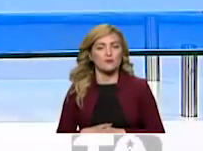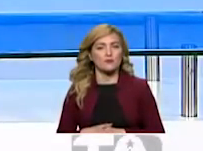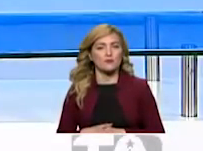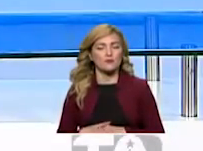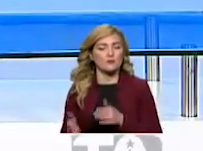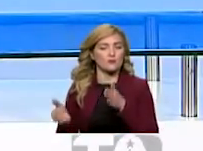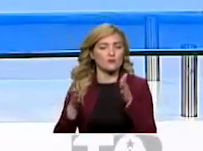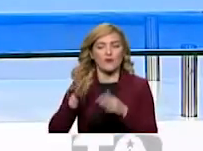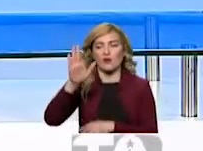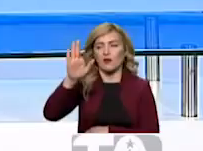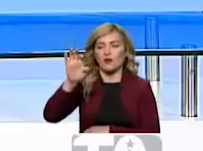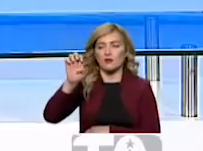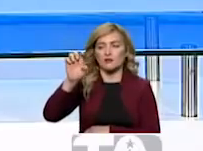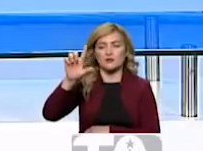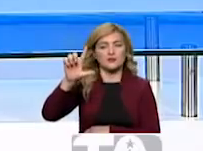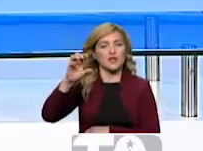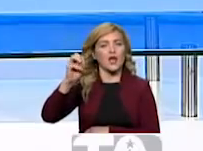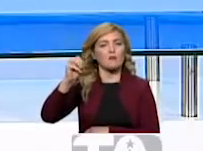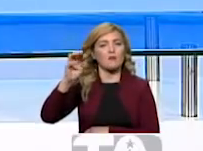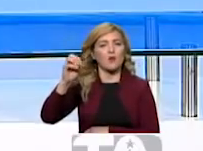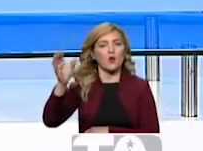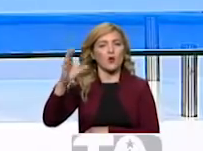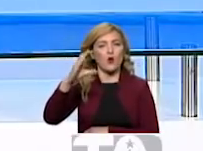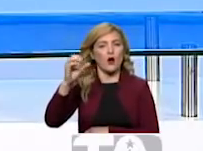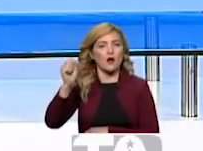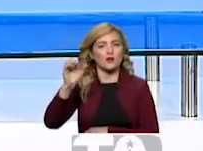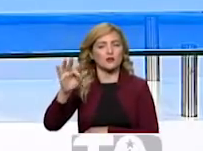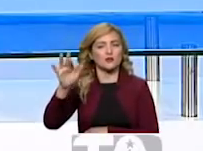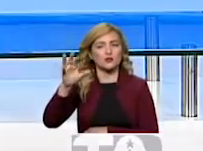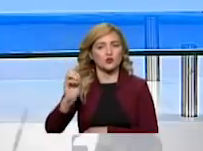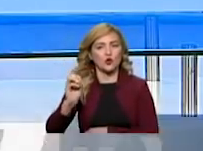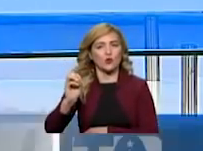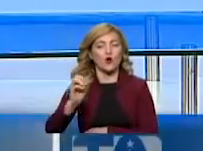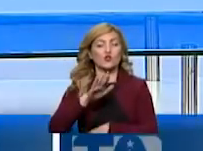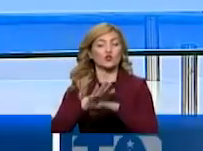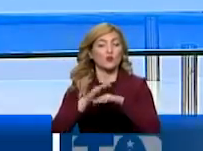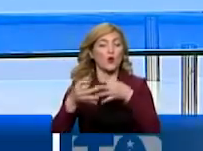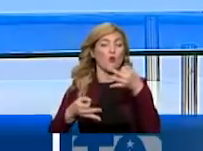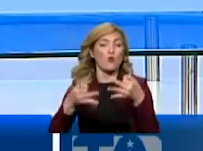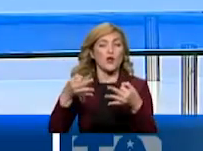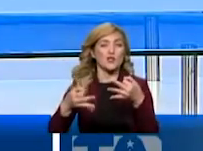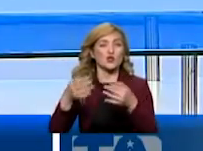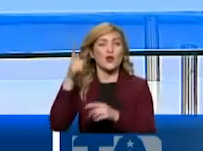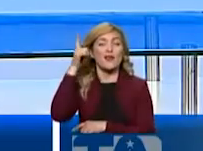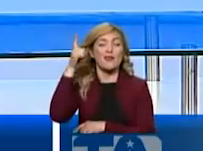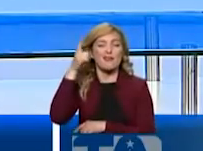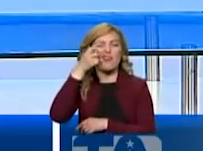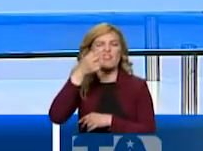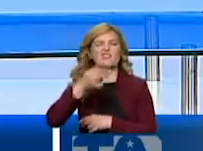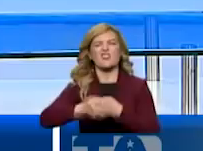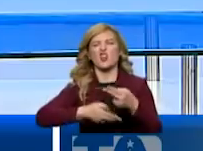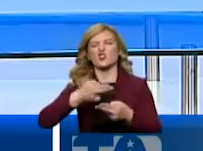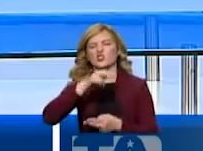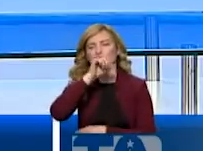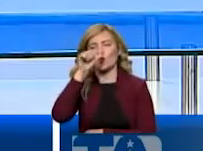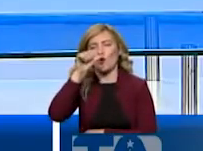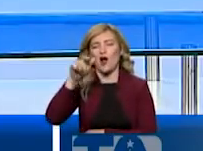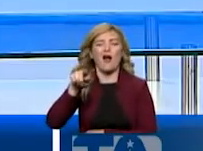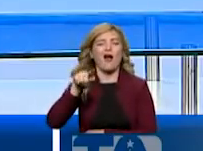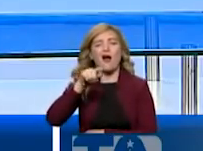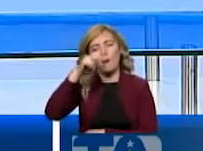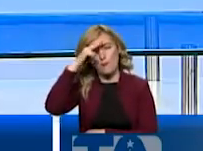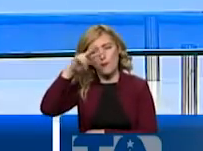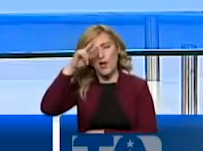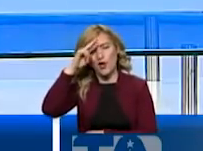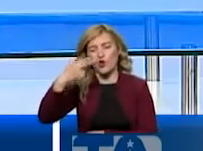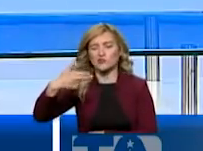El nombre de Telmo Castro incluso fue mencionado en el juicio contra el Chapo Guzmán como su nexo en Ecuador. Pero el Capi, como lo llamaban, no solo